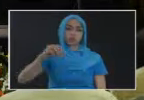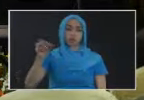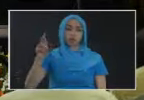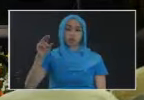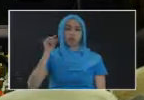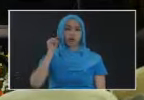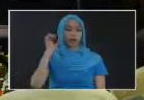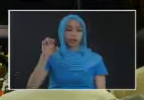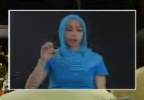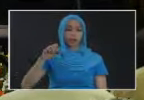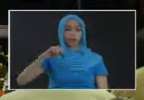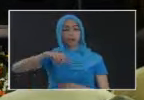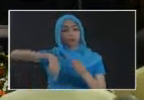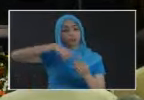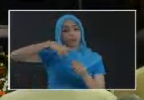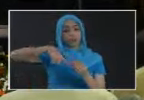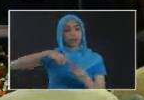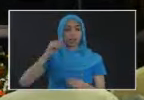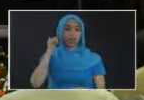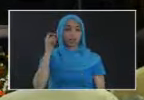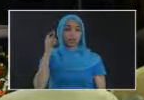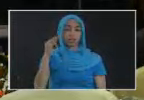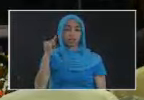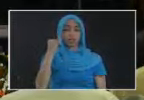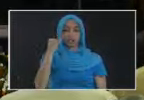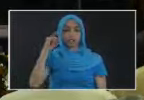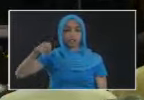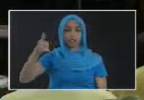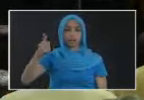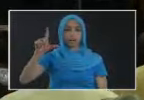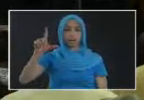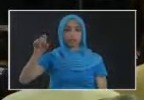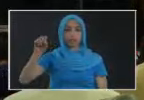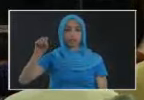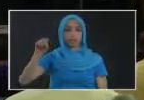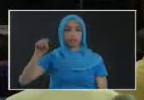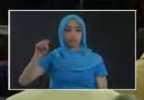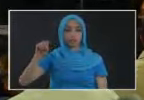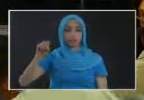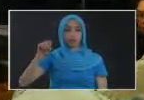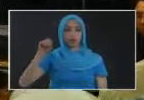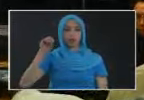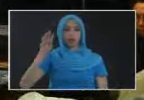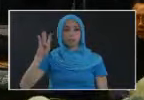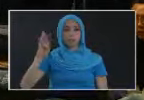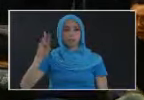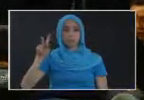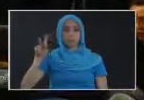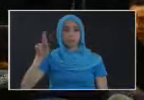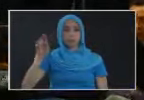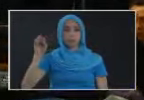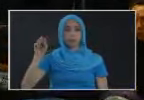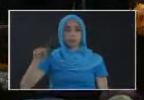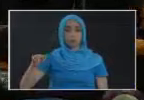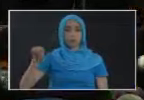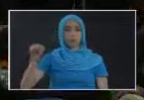la familia Grijalva Escobar, Byron González, que se encuentran aquí, que están pidiendo cobertura. Por favor,